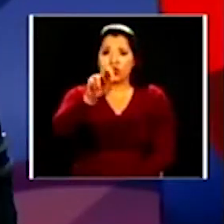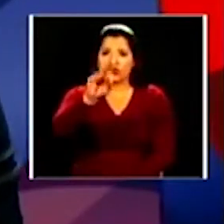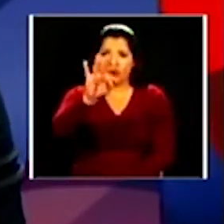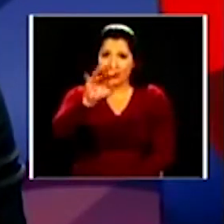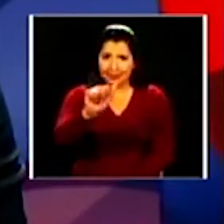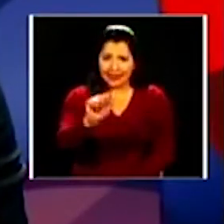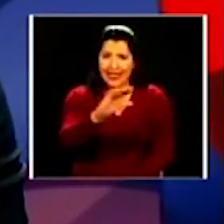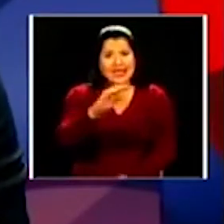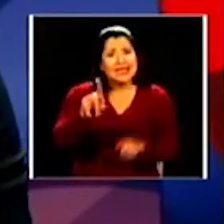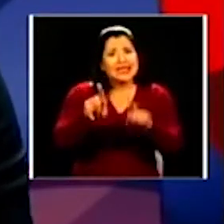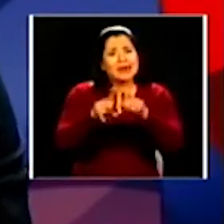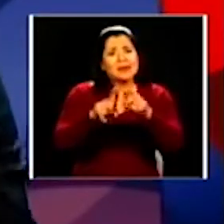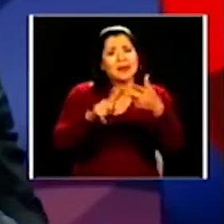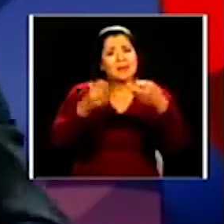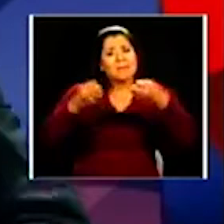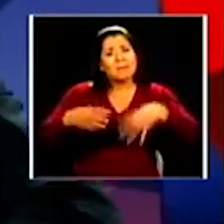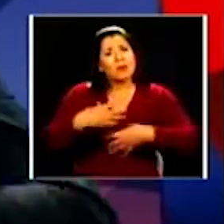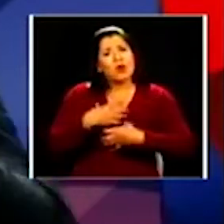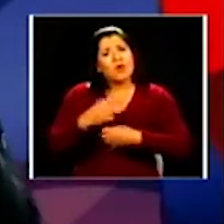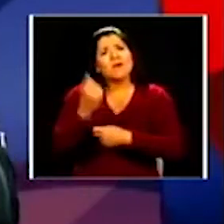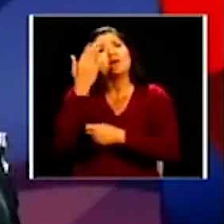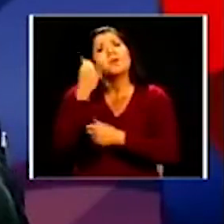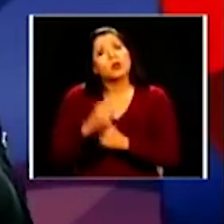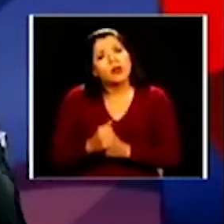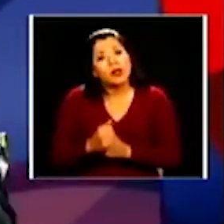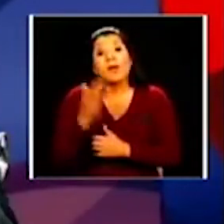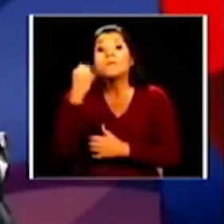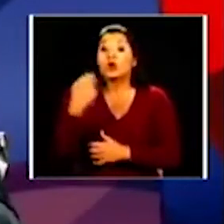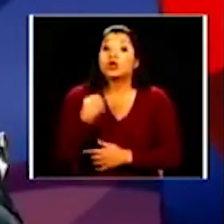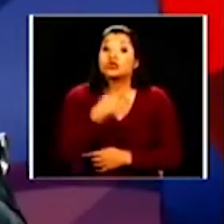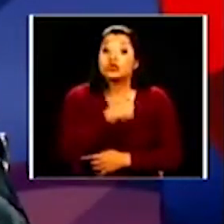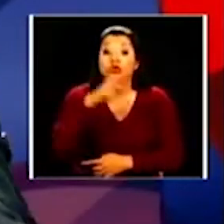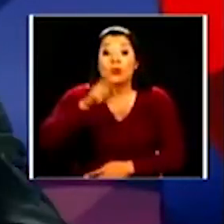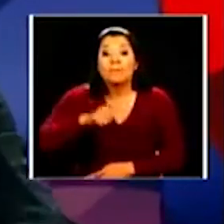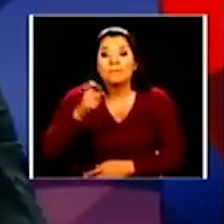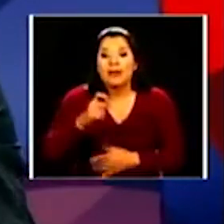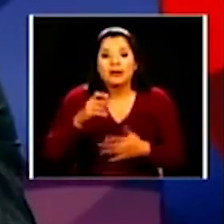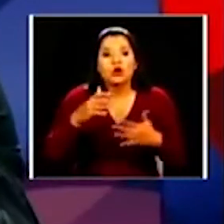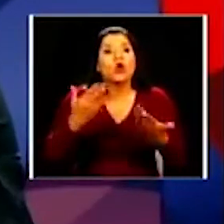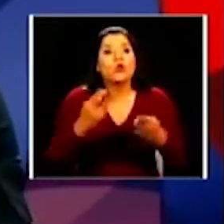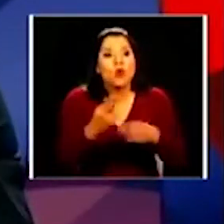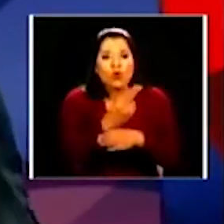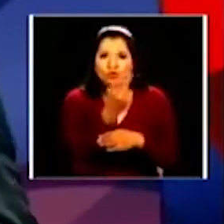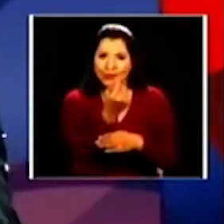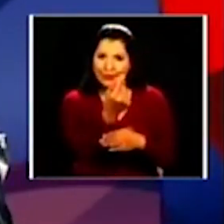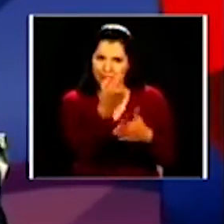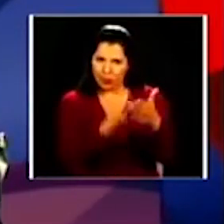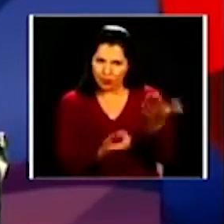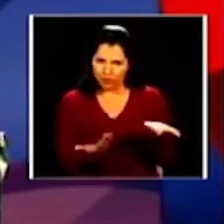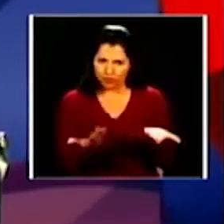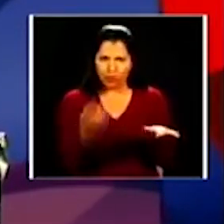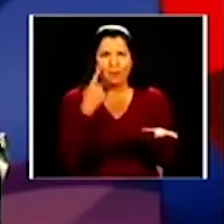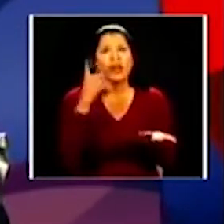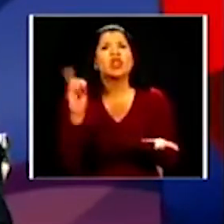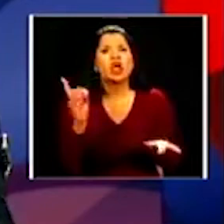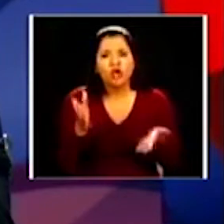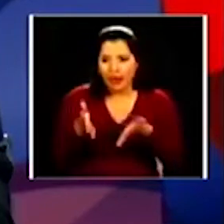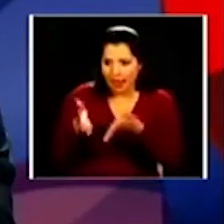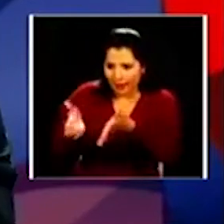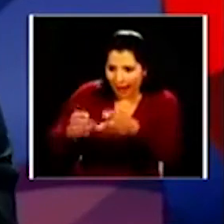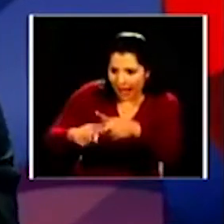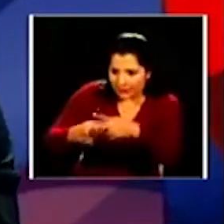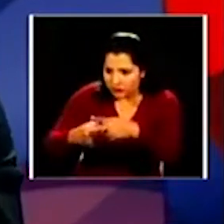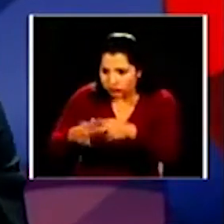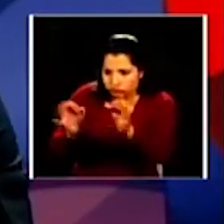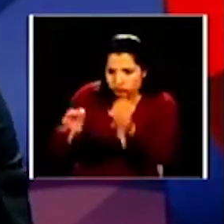ha perdido porque necesitamos ver el resultado de esos impuestos, verlos en las calles, verlo en la educación, verlo en los